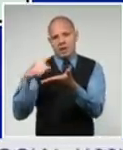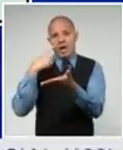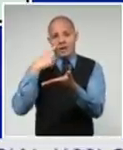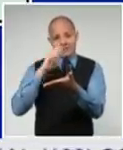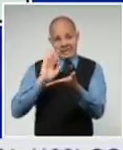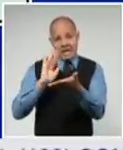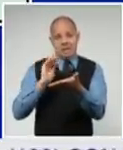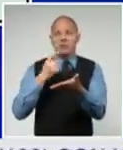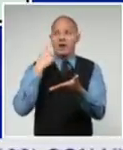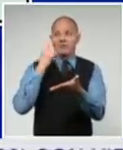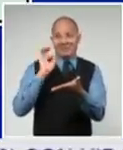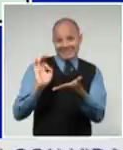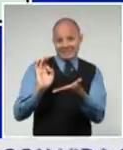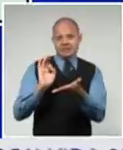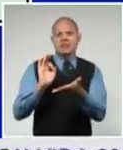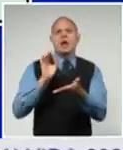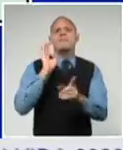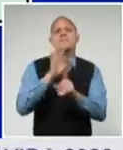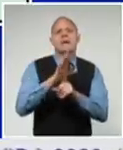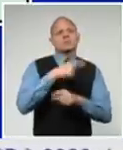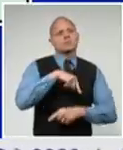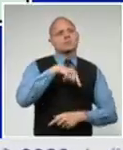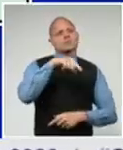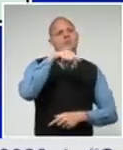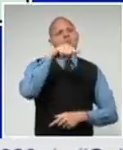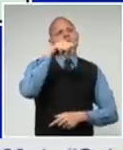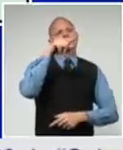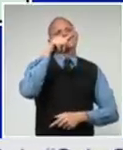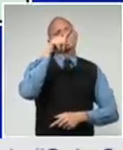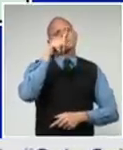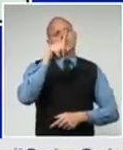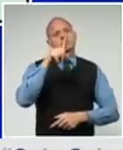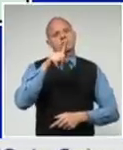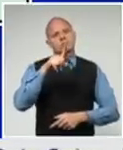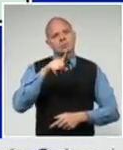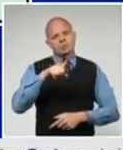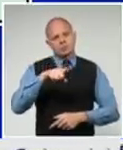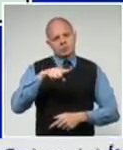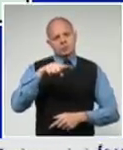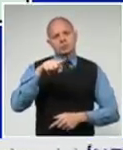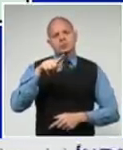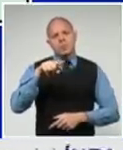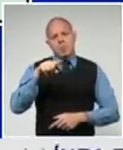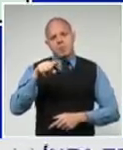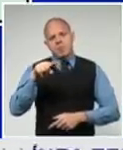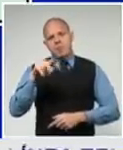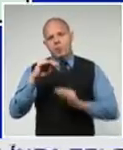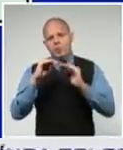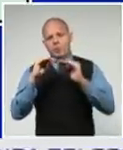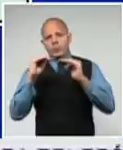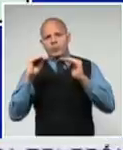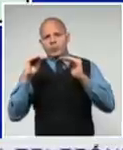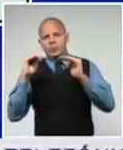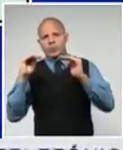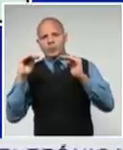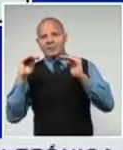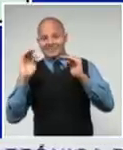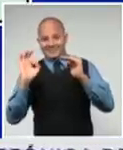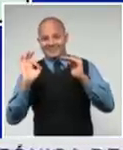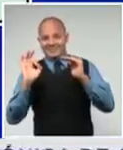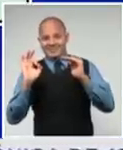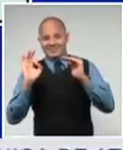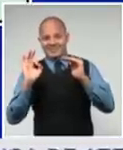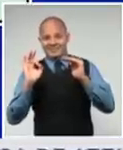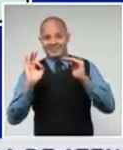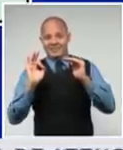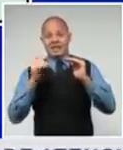meseta, que es la que se ve ahí, que además es la que pudimos ver cuando evaluábamos